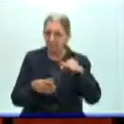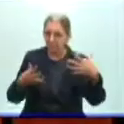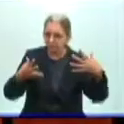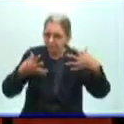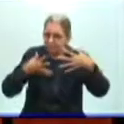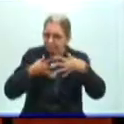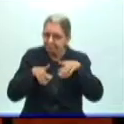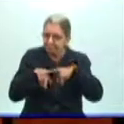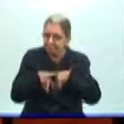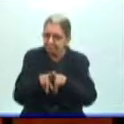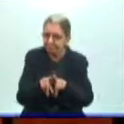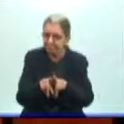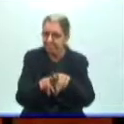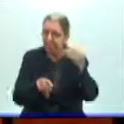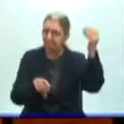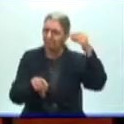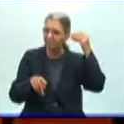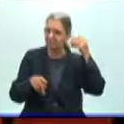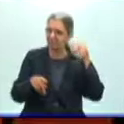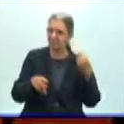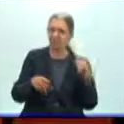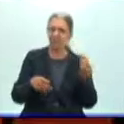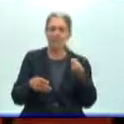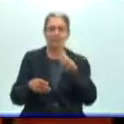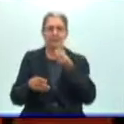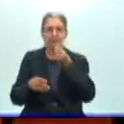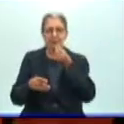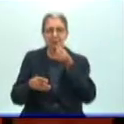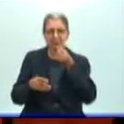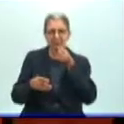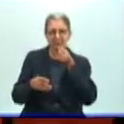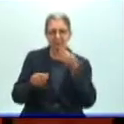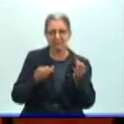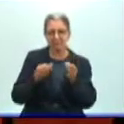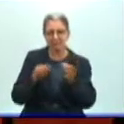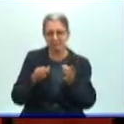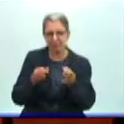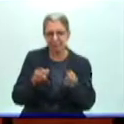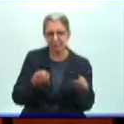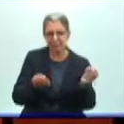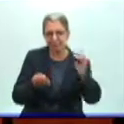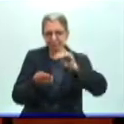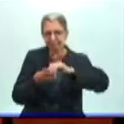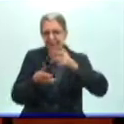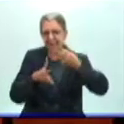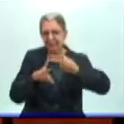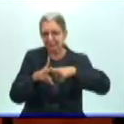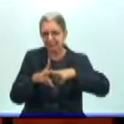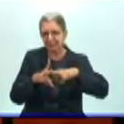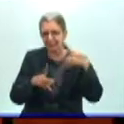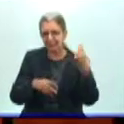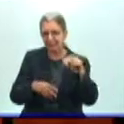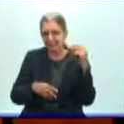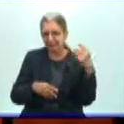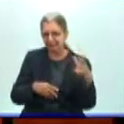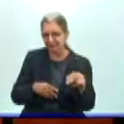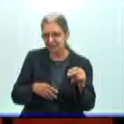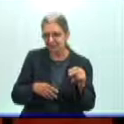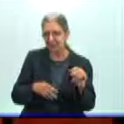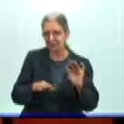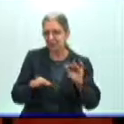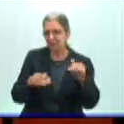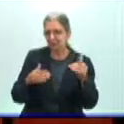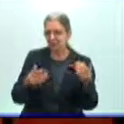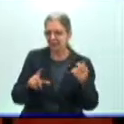estos conocimientos para ponerlos en función de un ejercicio de tratamiento con